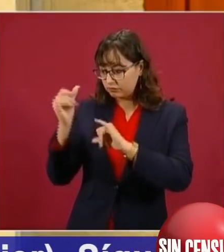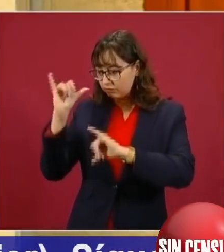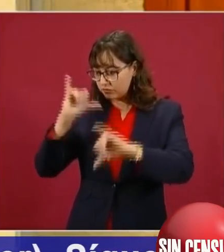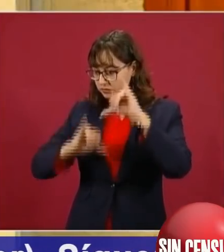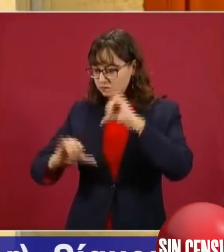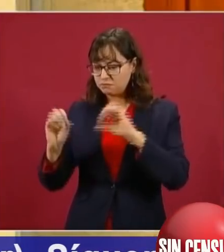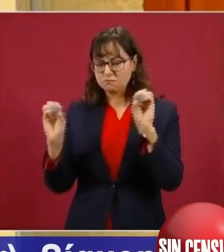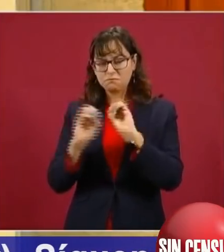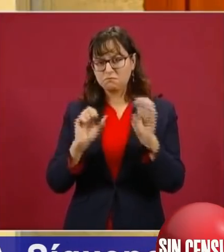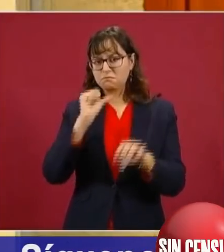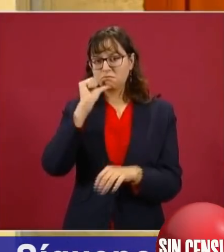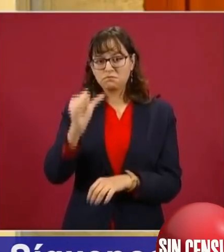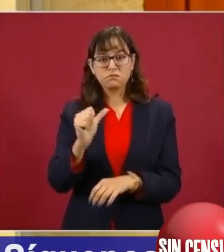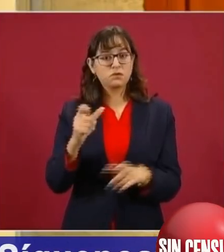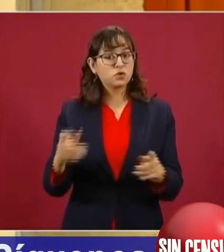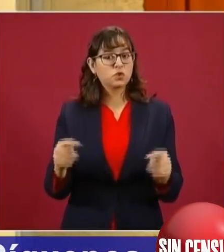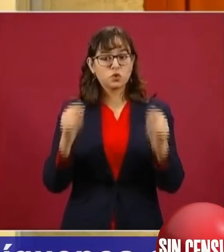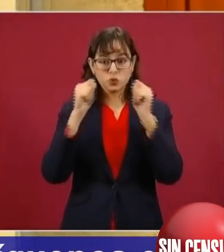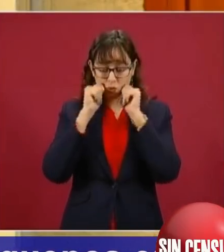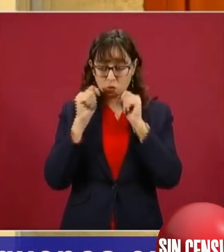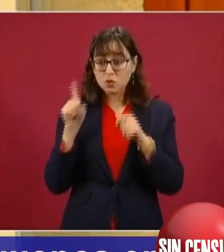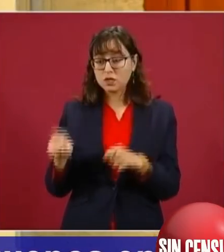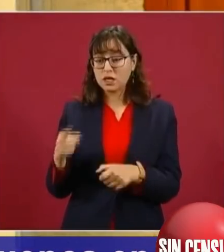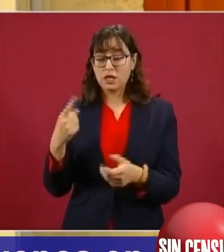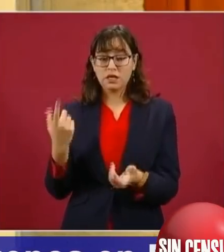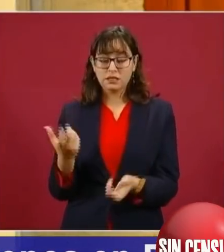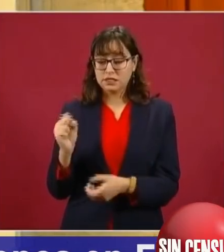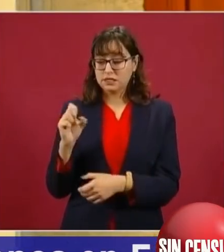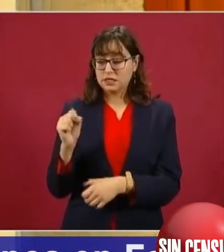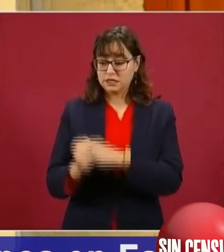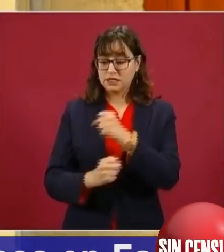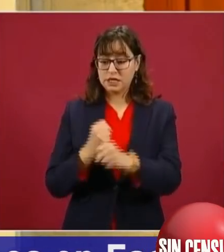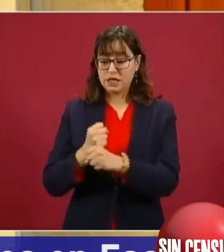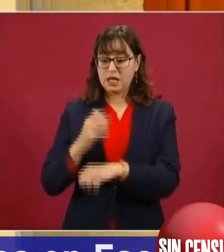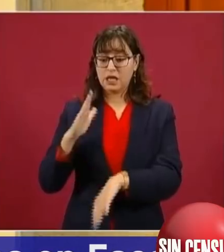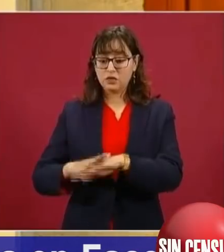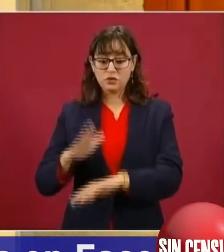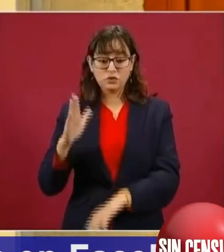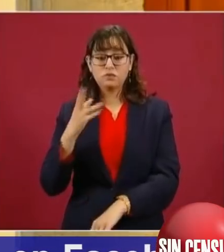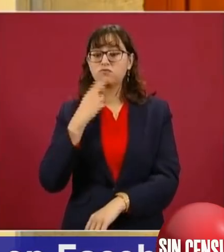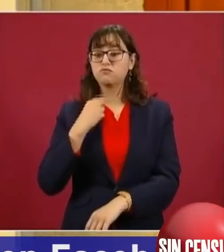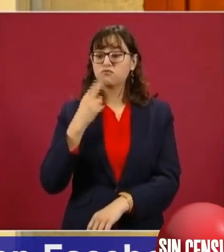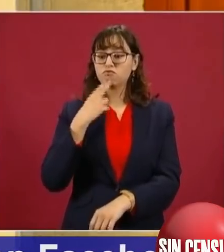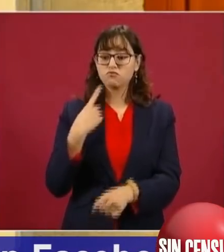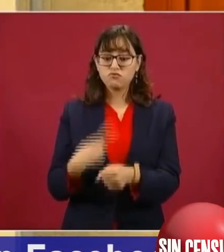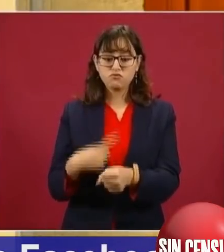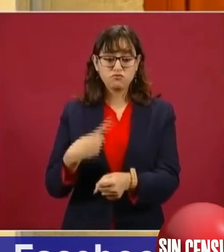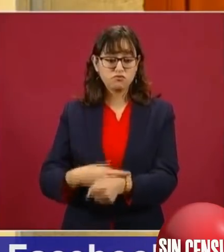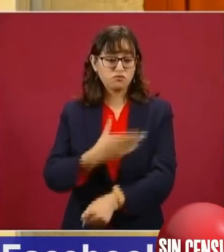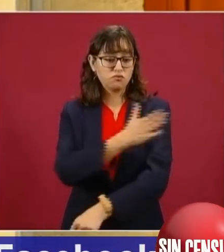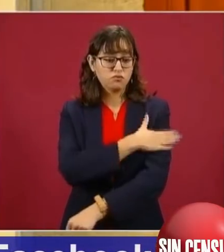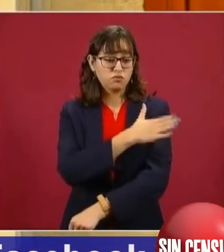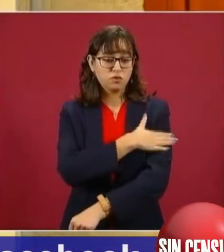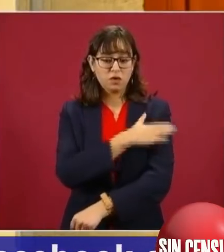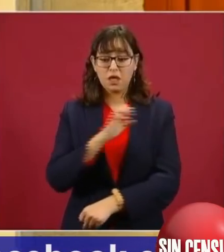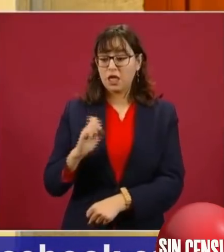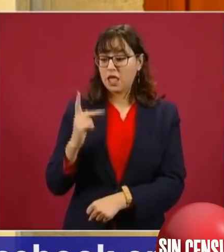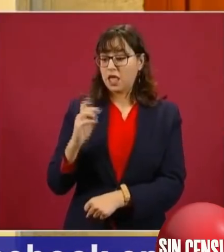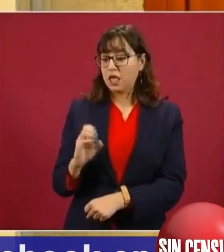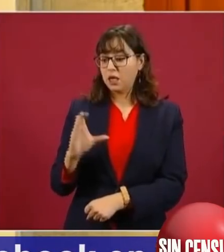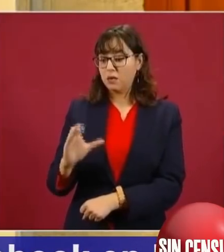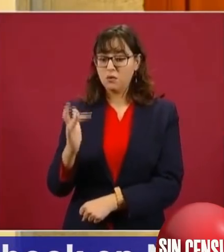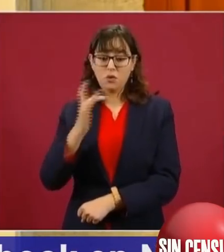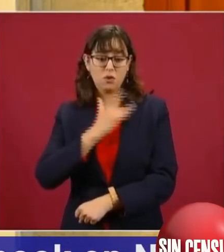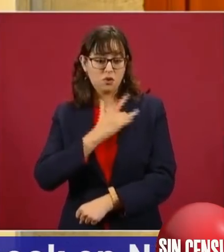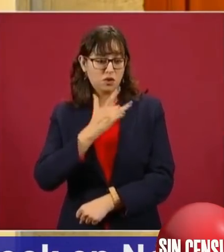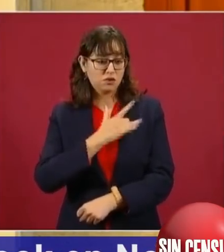riesgo, mayores de 60 años, diabetes, obesidad, hipertensión, enfermedad pulmonar o cardíaca crónica, inmunosupresión,